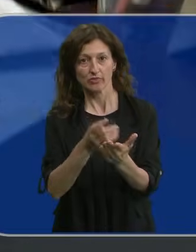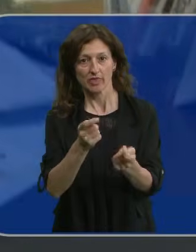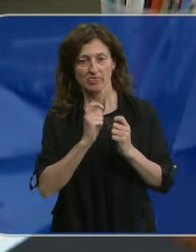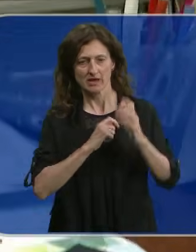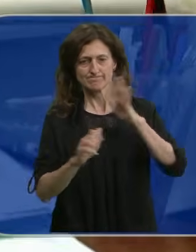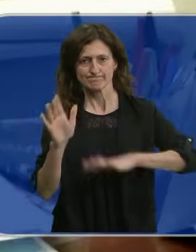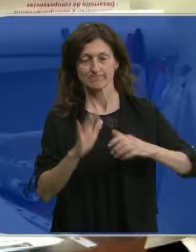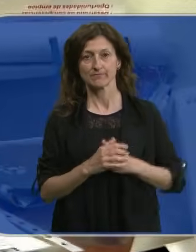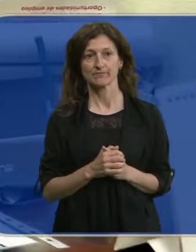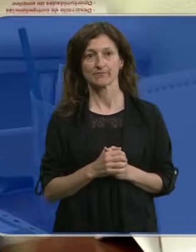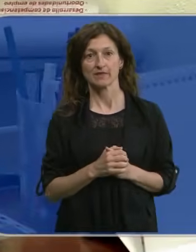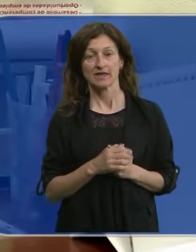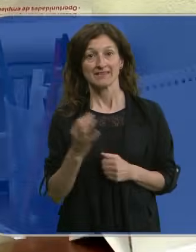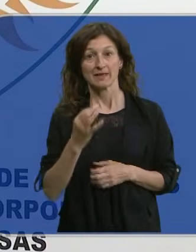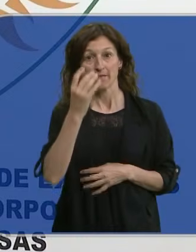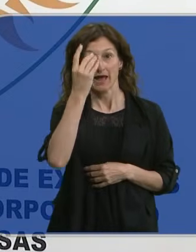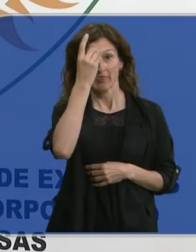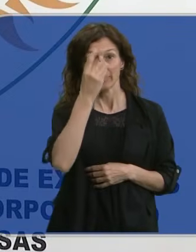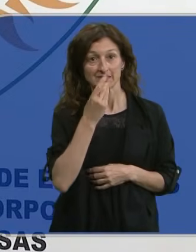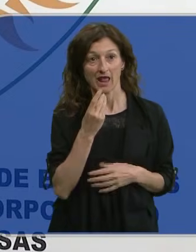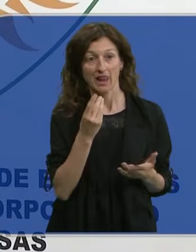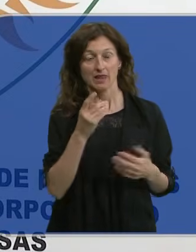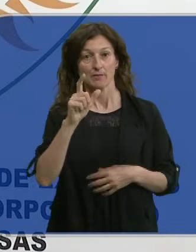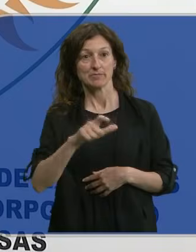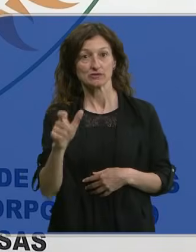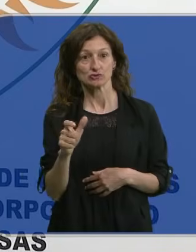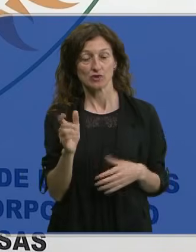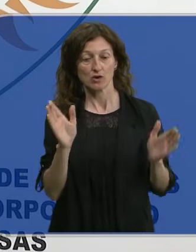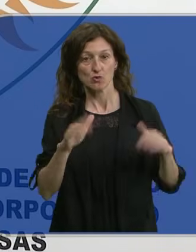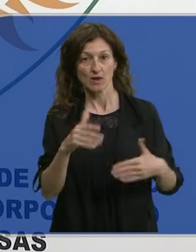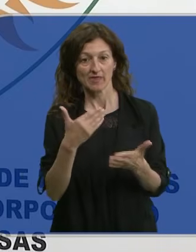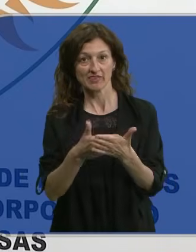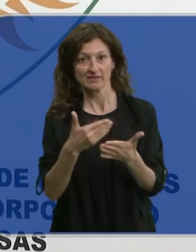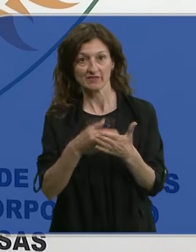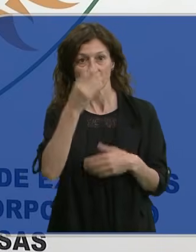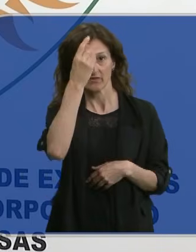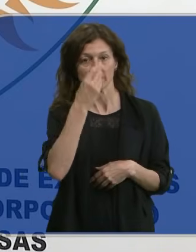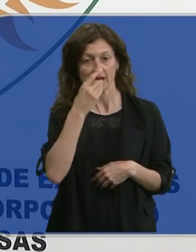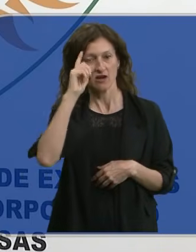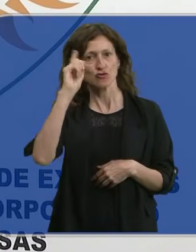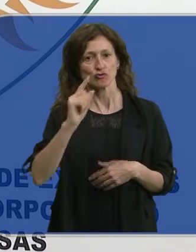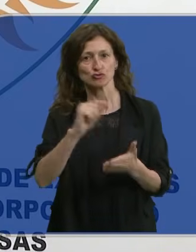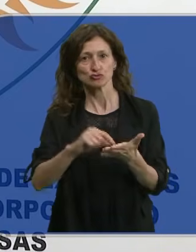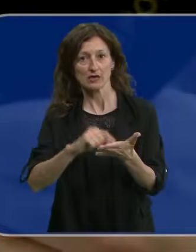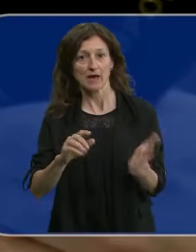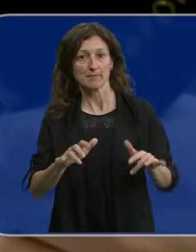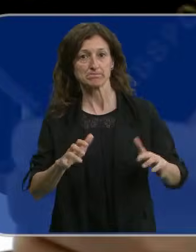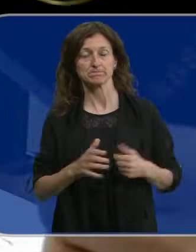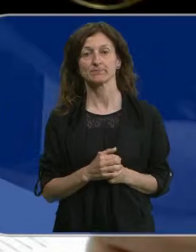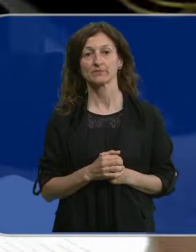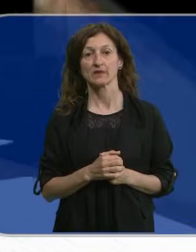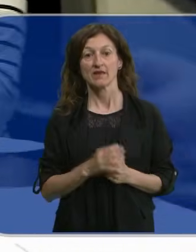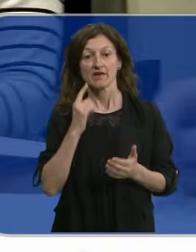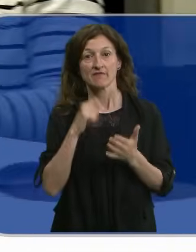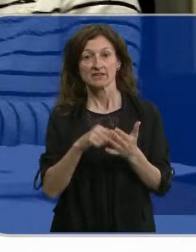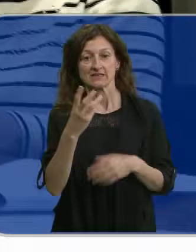complica la logística. Tiene que ser vía digital y estas personas no tienen ni certificado digital ni saben cumplimentar la solicitud. Y la fecha